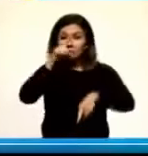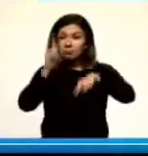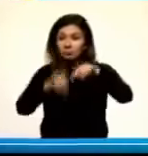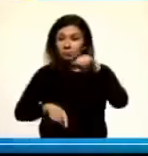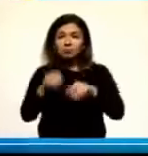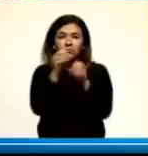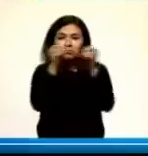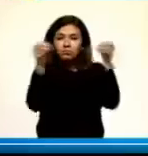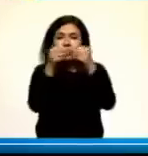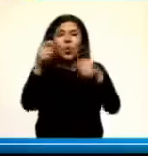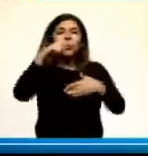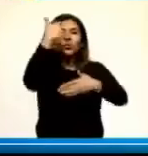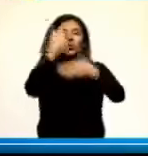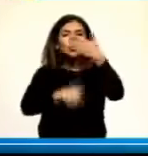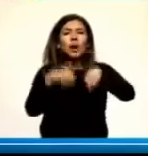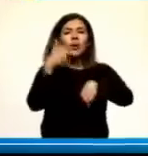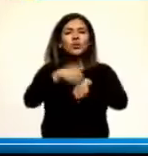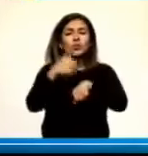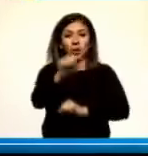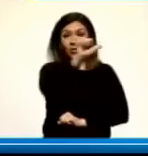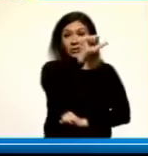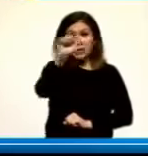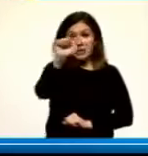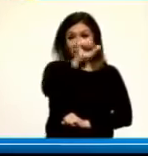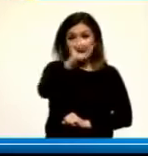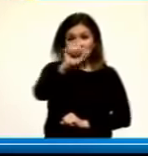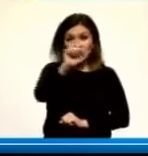sumando los números 600